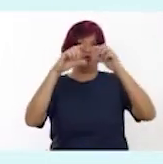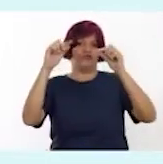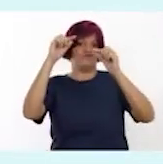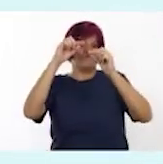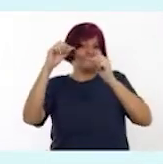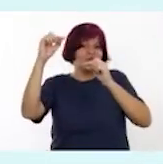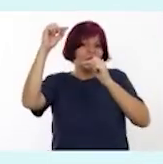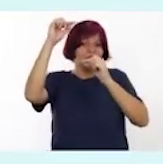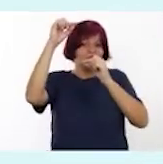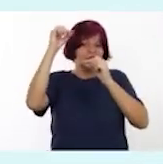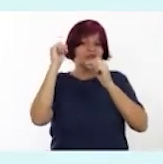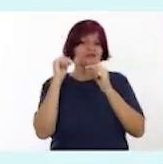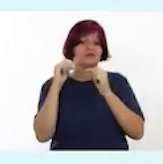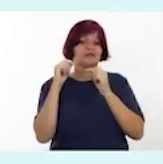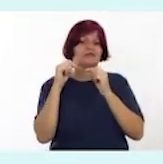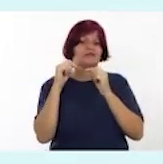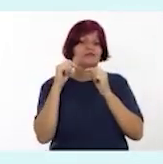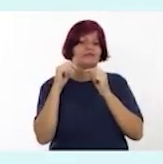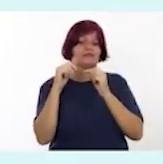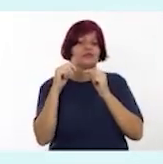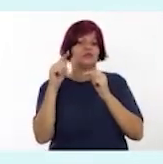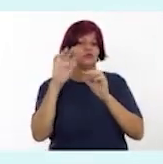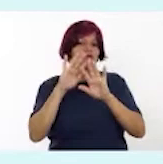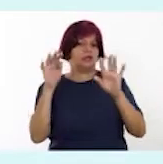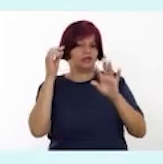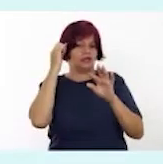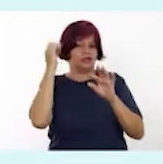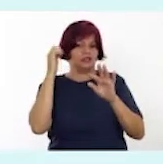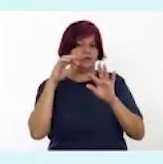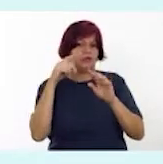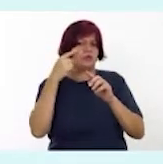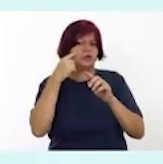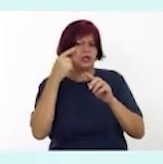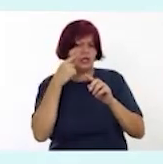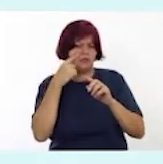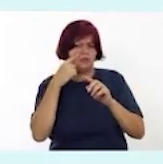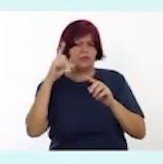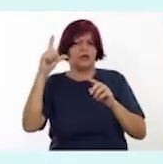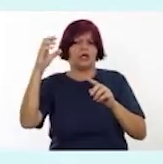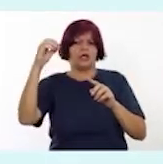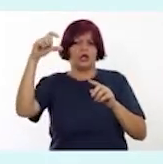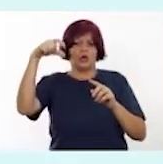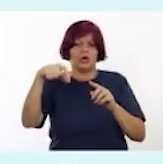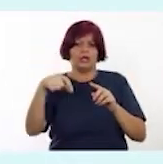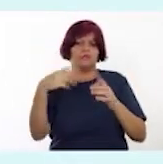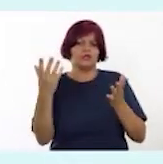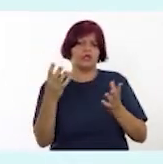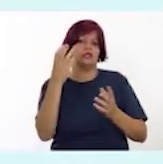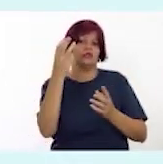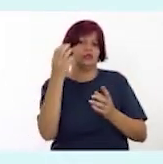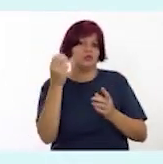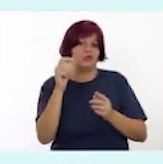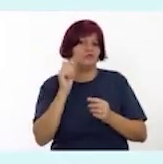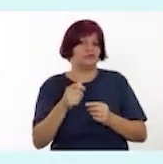exponenciales y lo que nosotros queremos ver, que es el logaritmo de un número. Si precisamente el logaritmo del